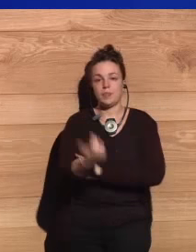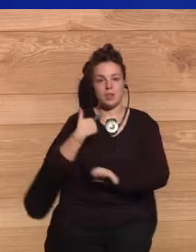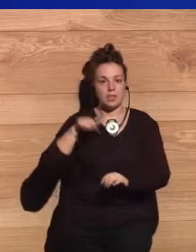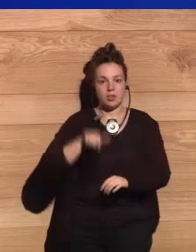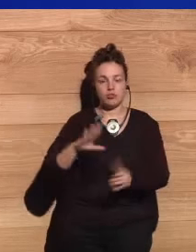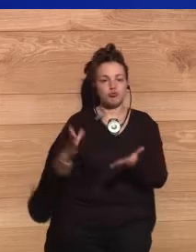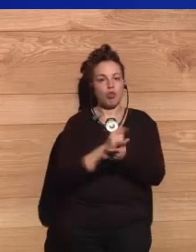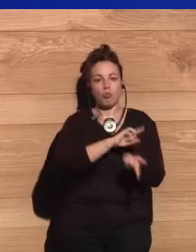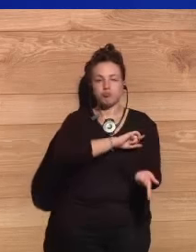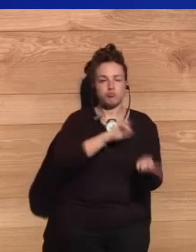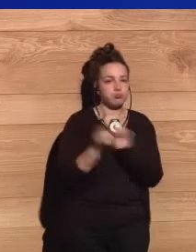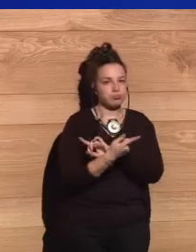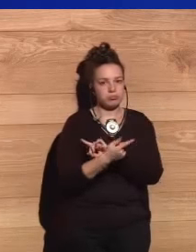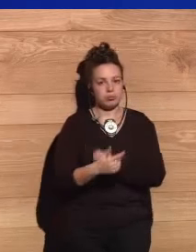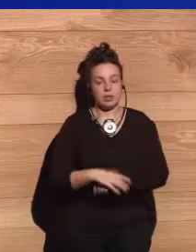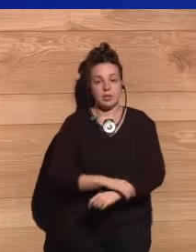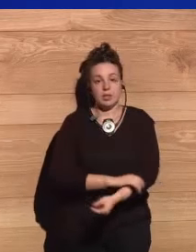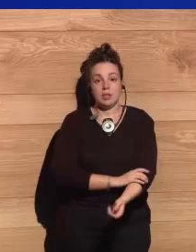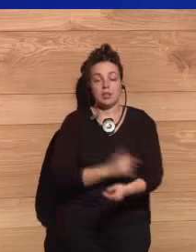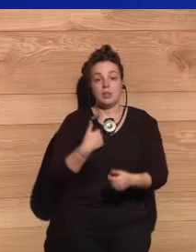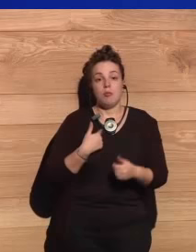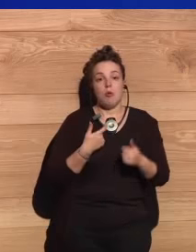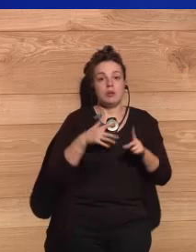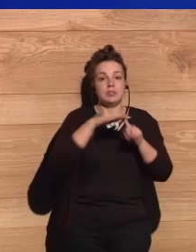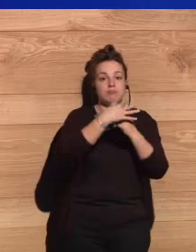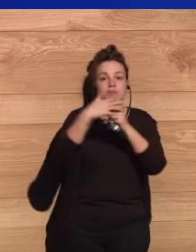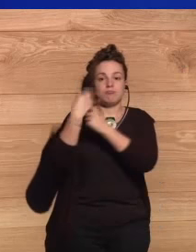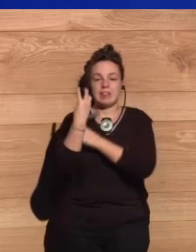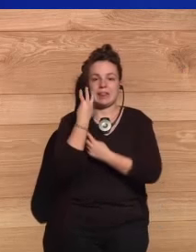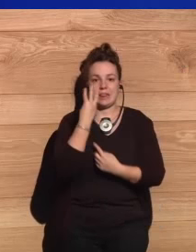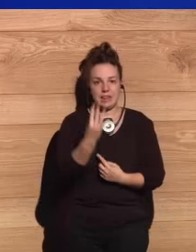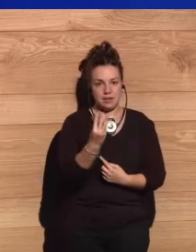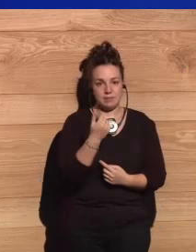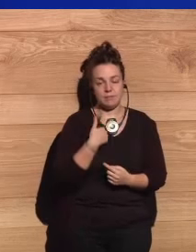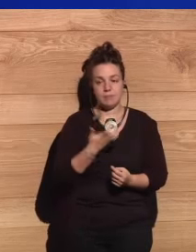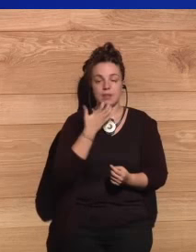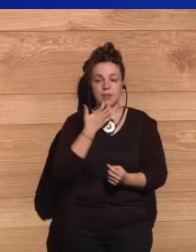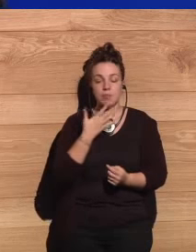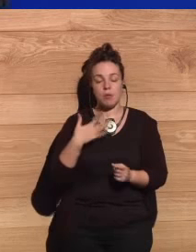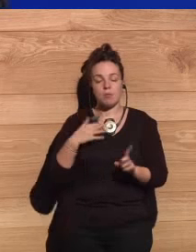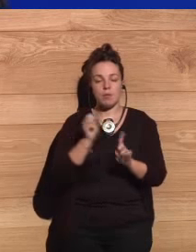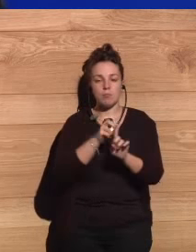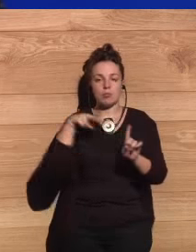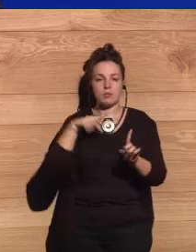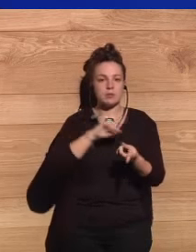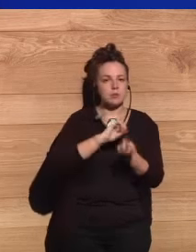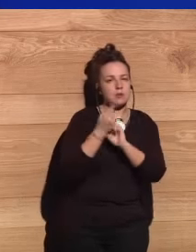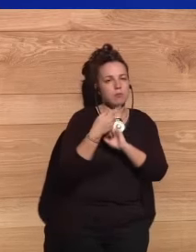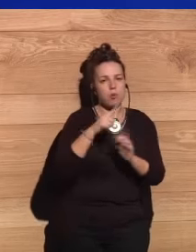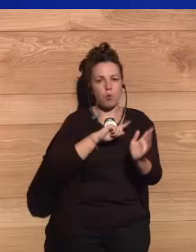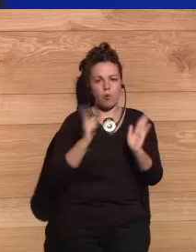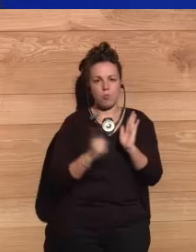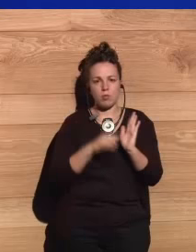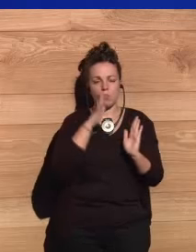todo. Entonces, tres grandes campos ejemplifican, según mi punto de vista, ese cambio total